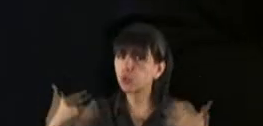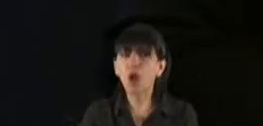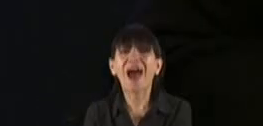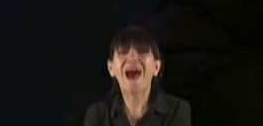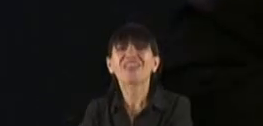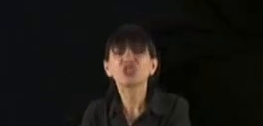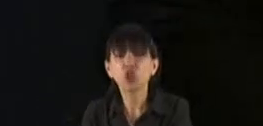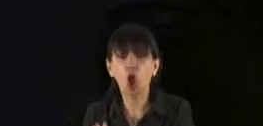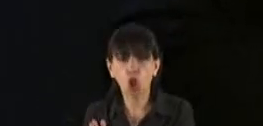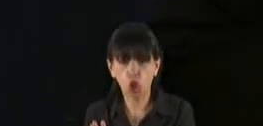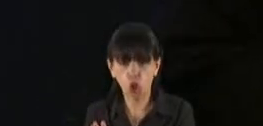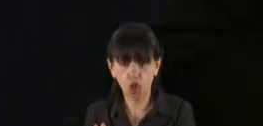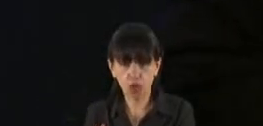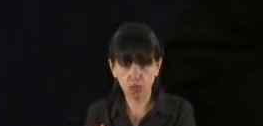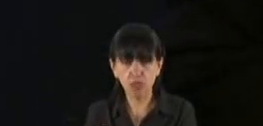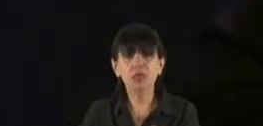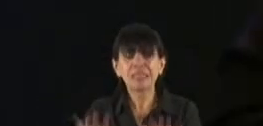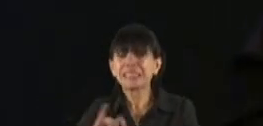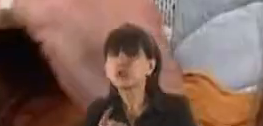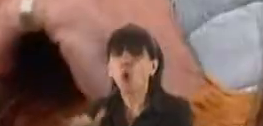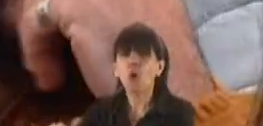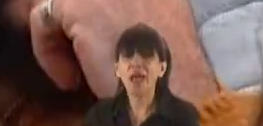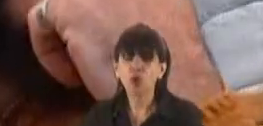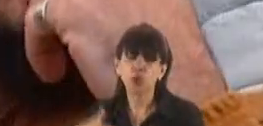que en la juventud está haciendo estragos.